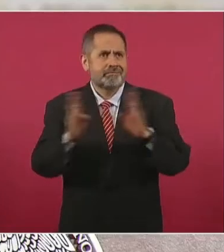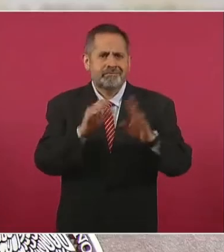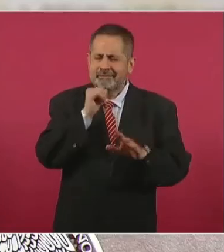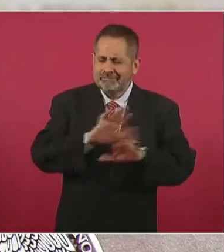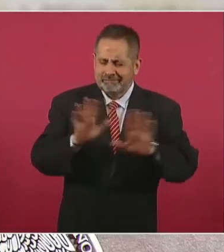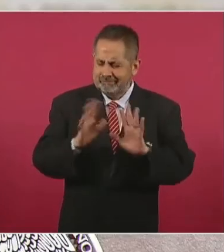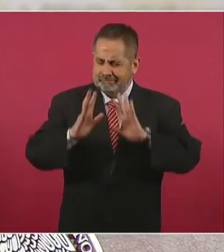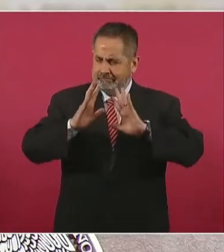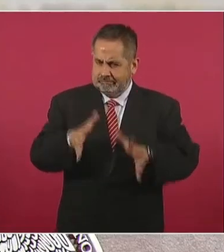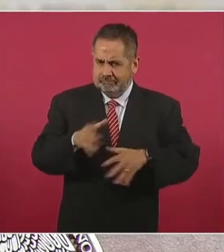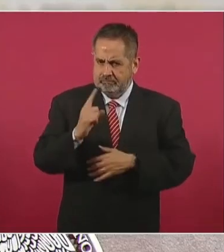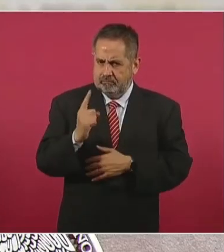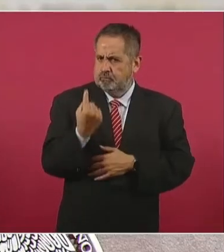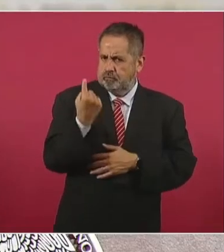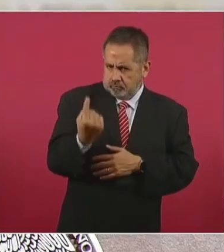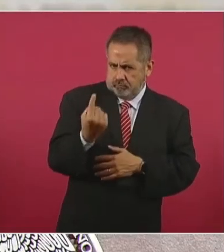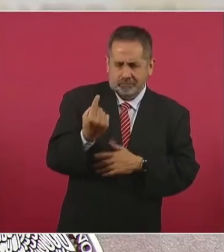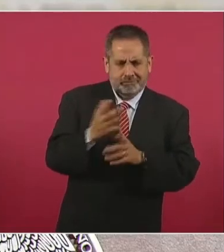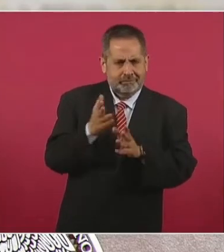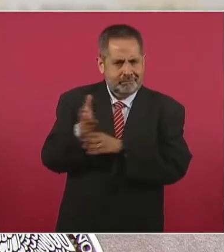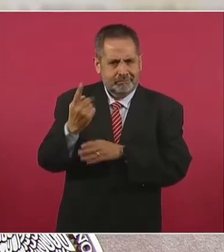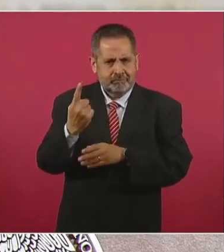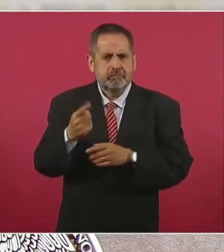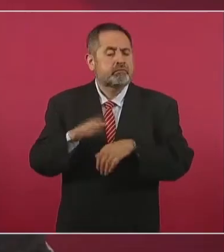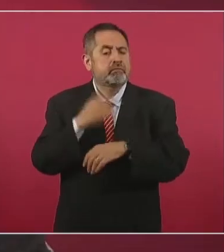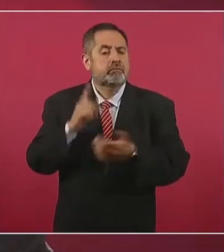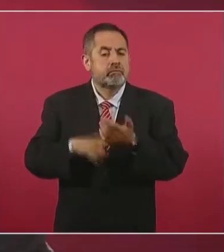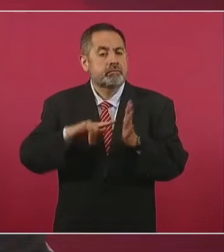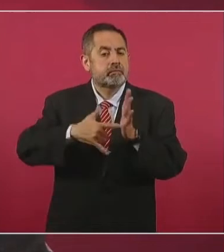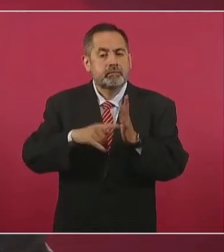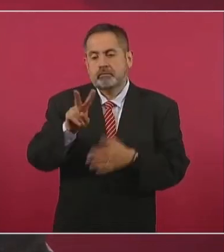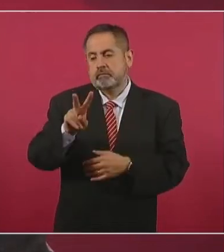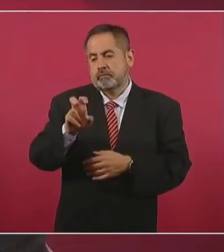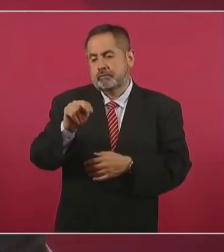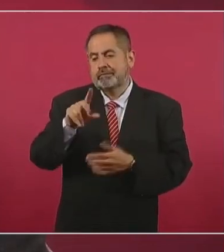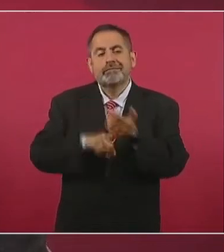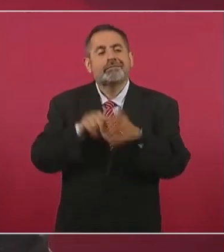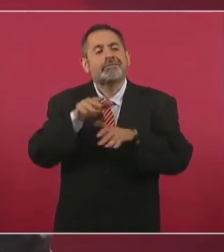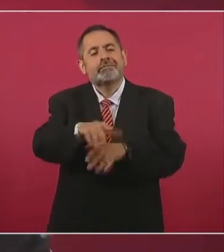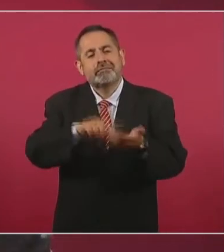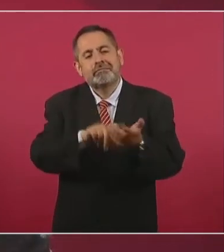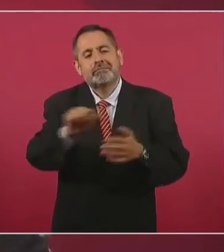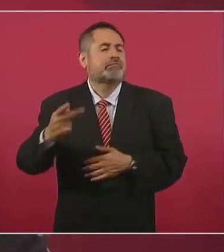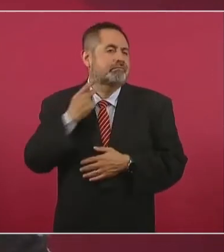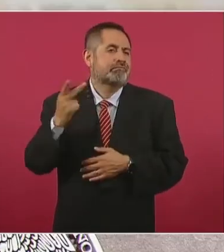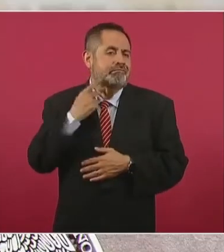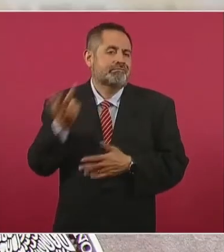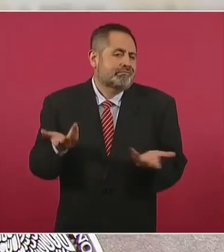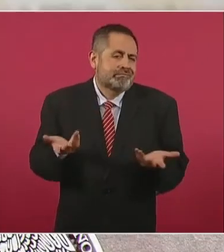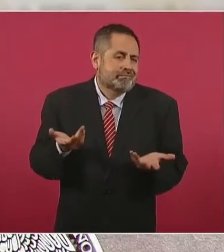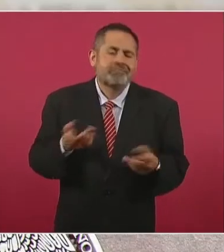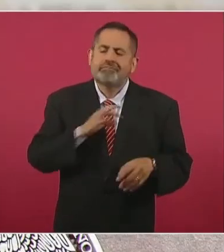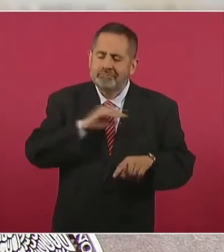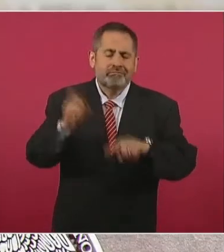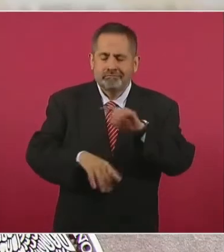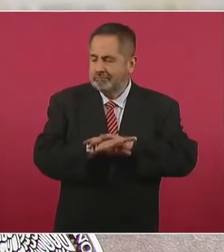Lo primero que debemos contemplar es que la elección del horario de verano es política y, por lo tanto, se puede cambiar.